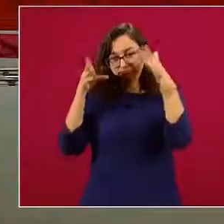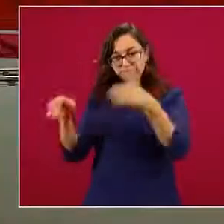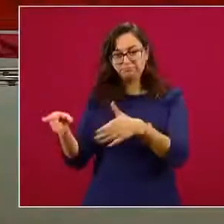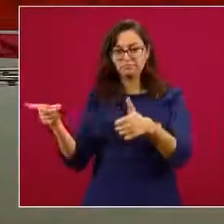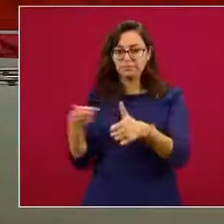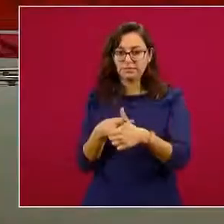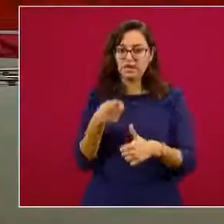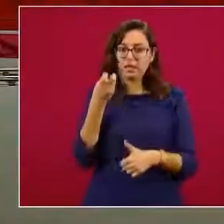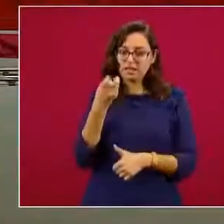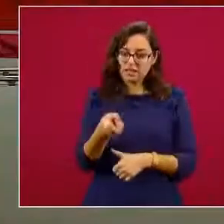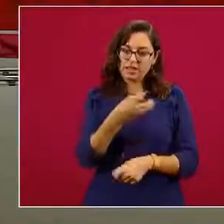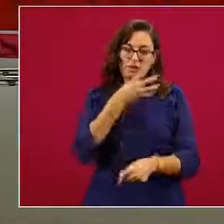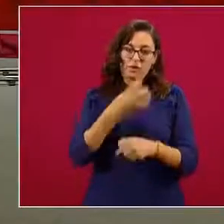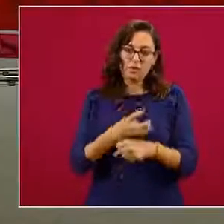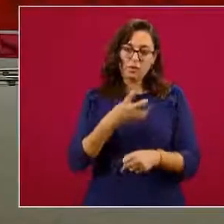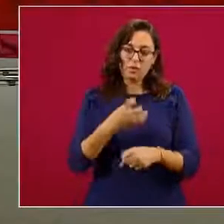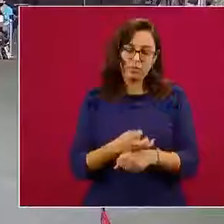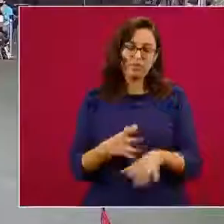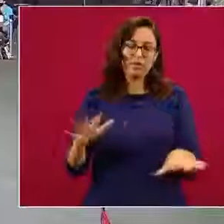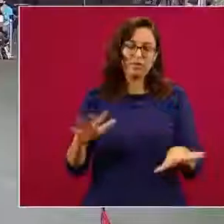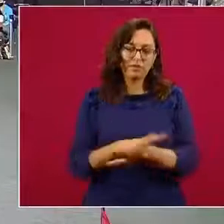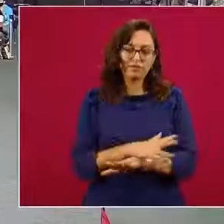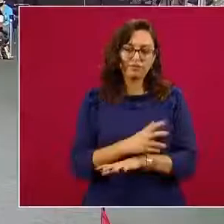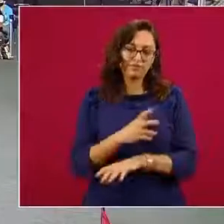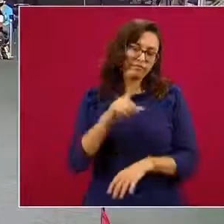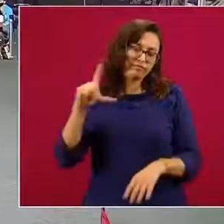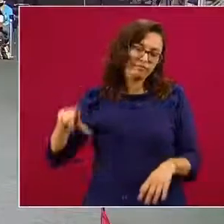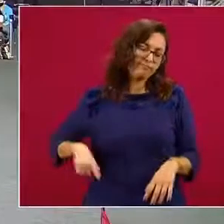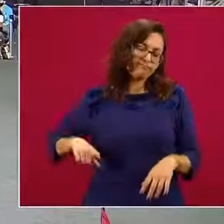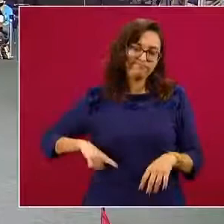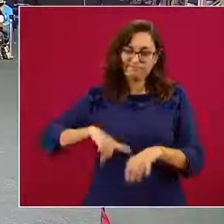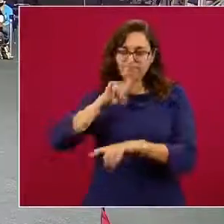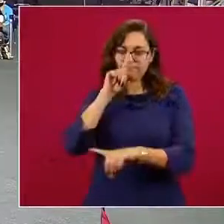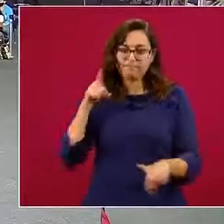el gobierno de la Cuarta Transformación.